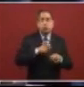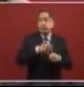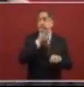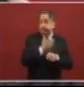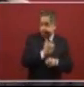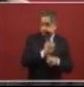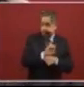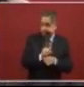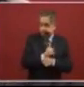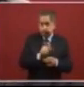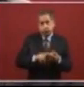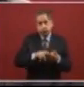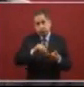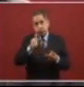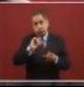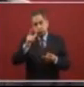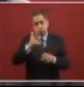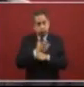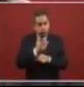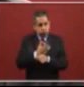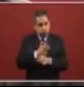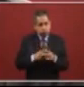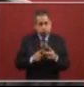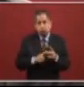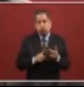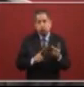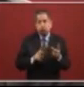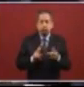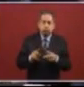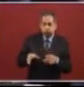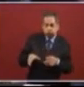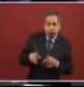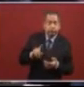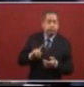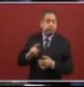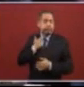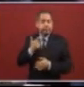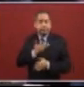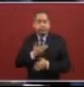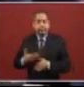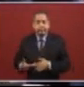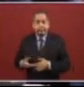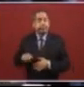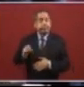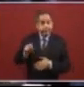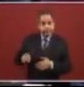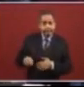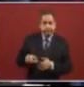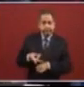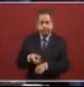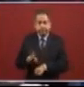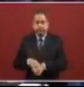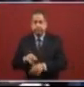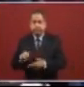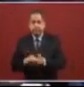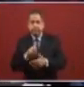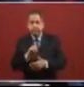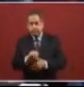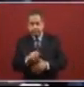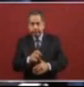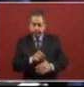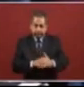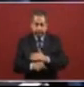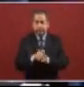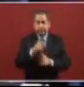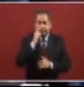Unidos y otras autoridades estadounidenses, supuestamente porque el expresidente fue quien dio el aval para comprar